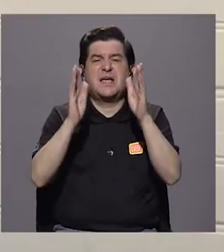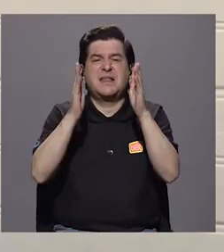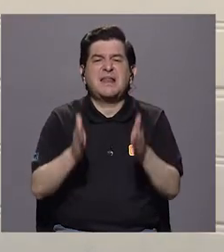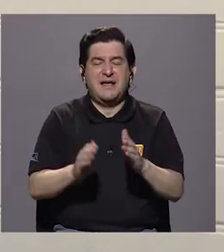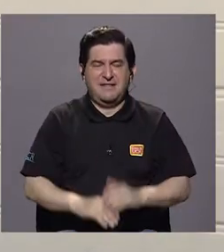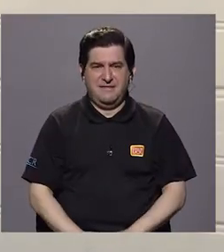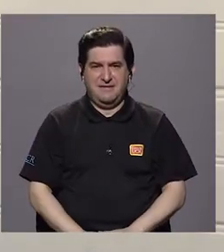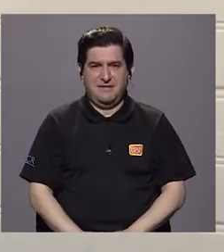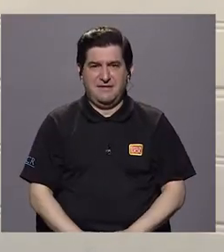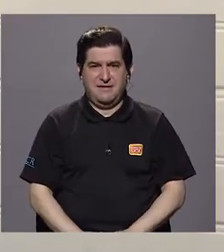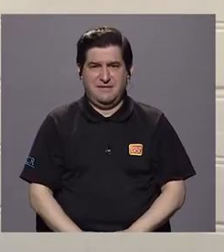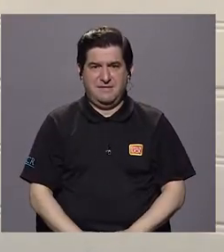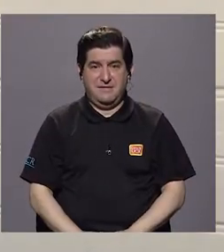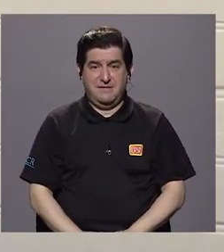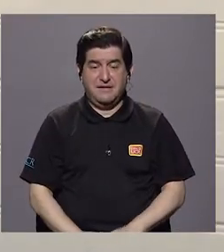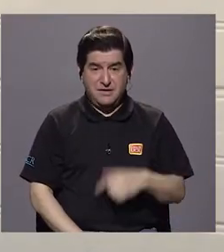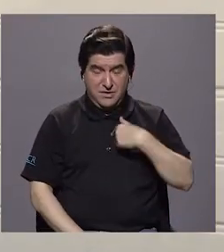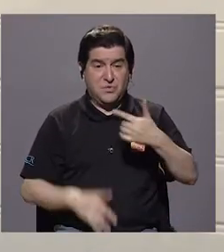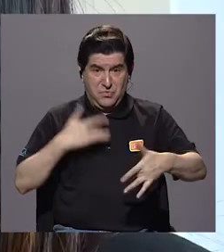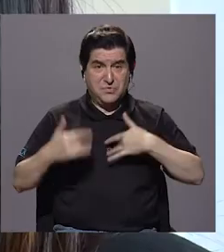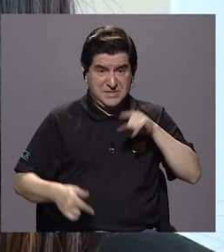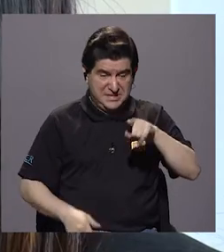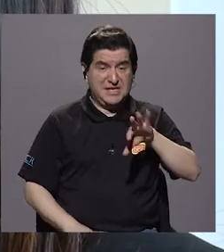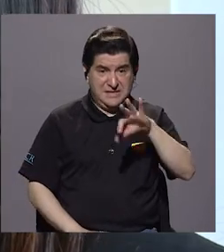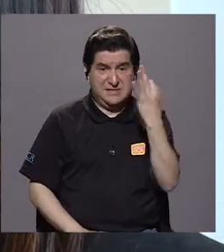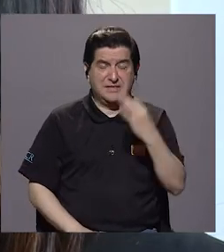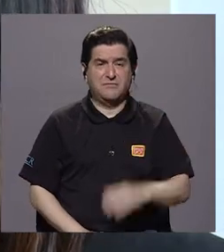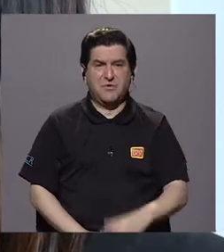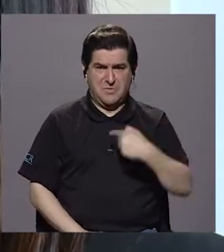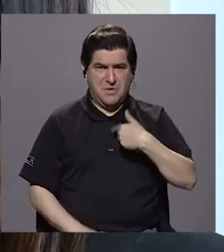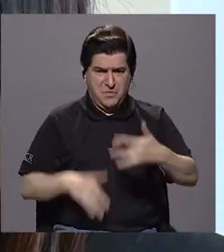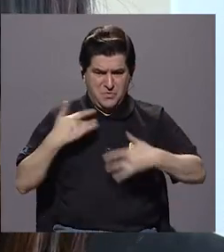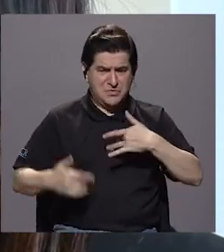a ser nada y no sos nada. No vas a hacer nada.